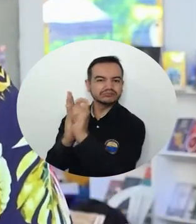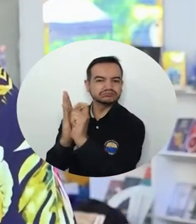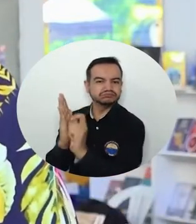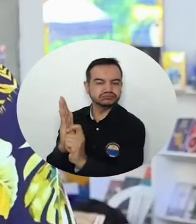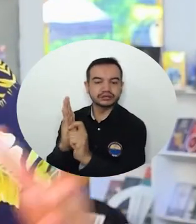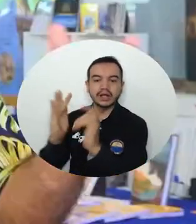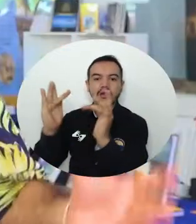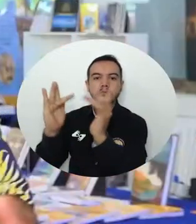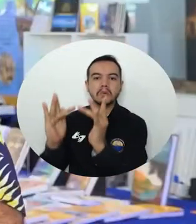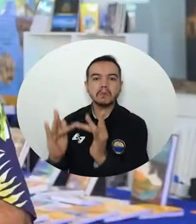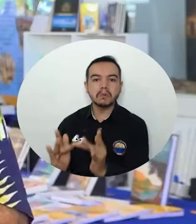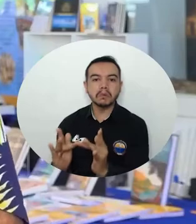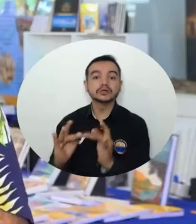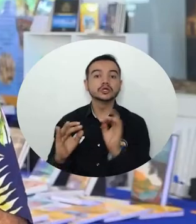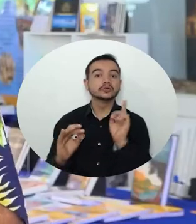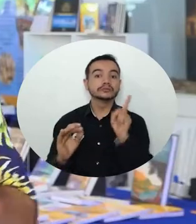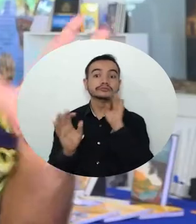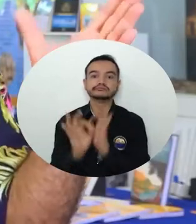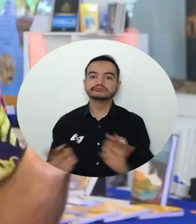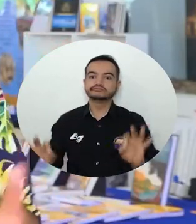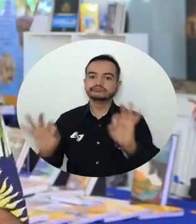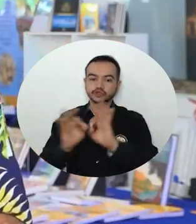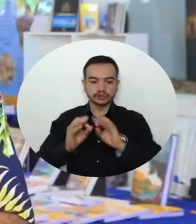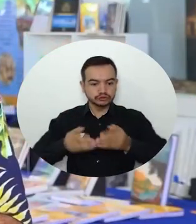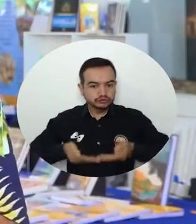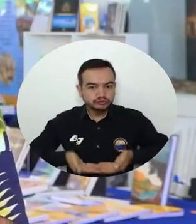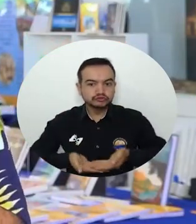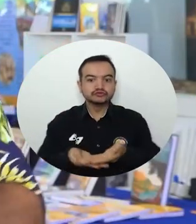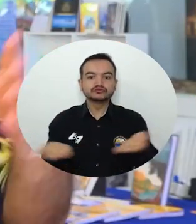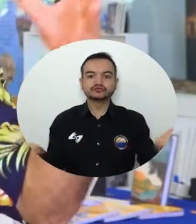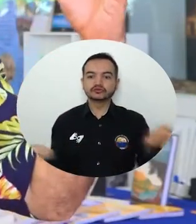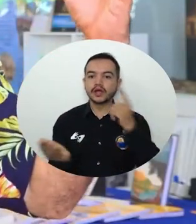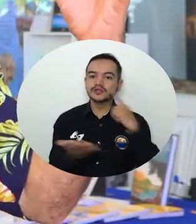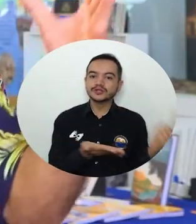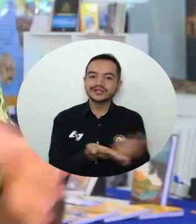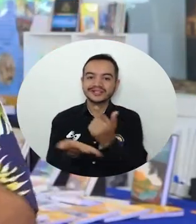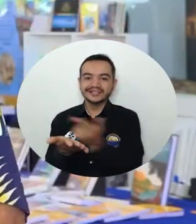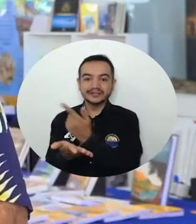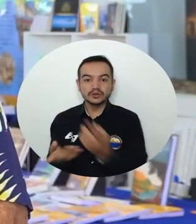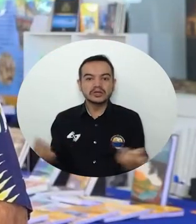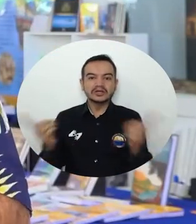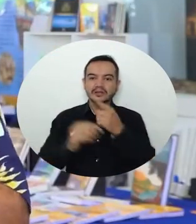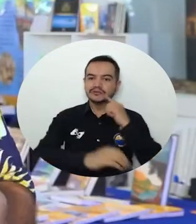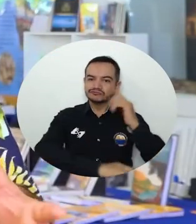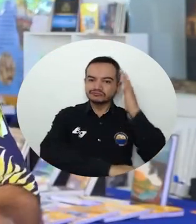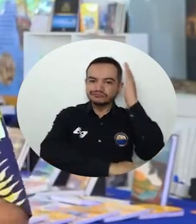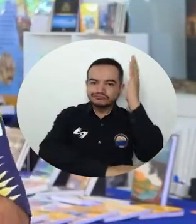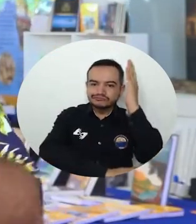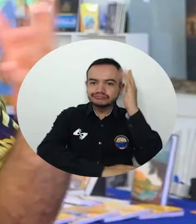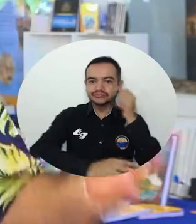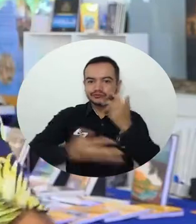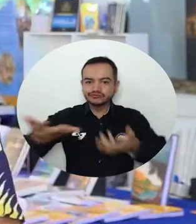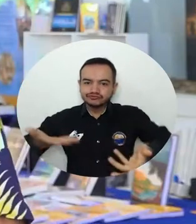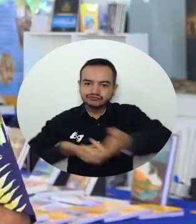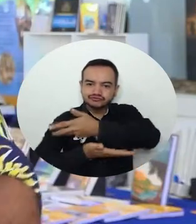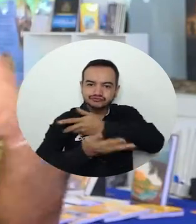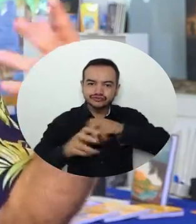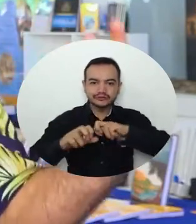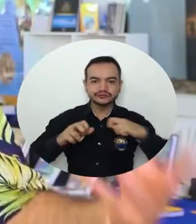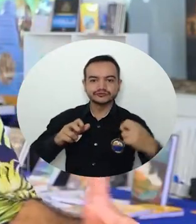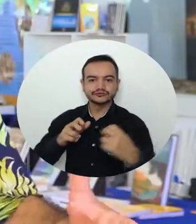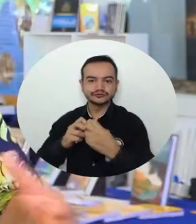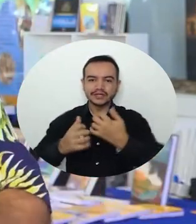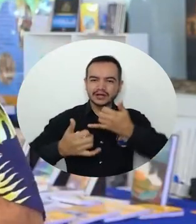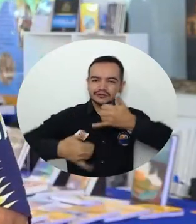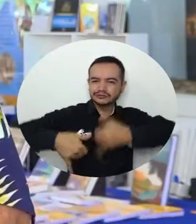totalidad. Creo que eso es importante desde el punto de vista de presentaciones de libros, de todo lo que tiene que ver con conferencias, conversatorios,